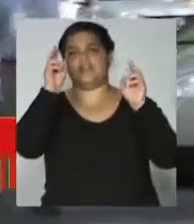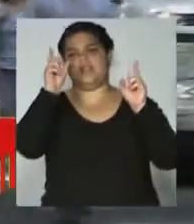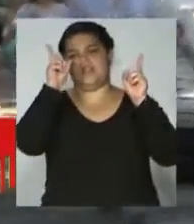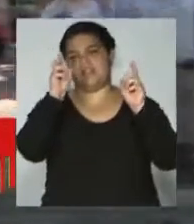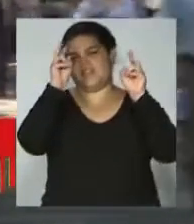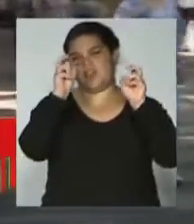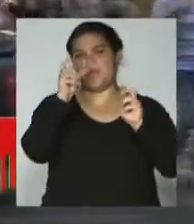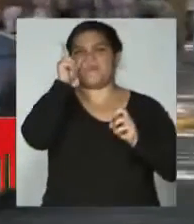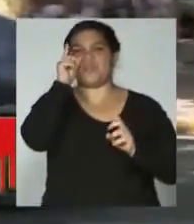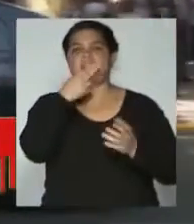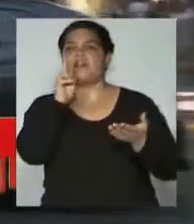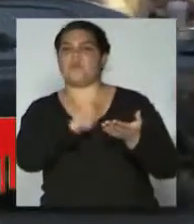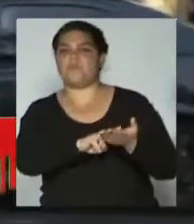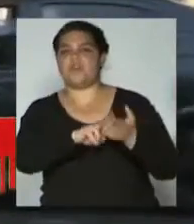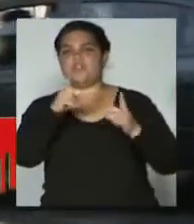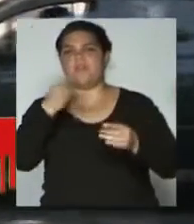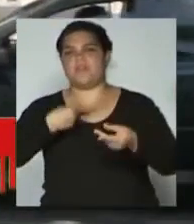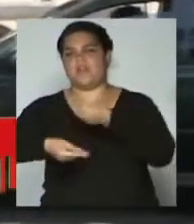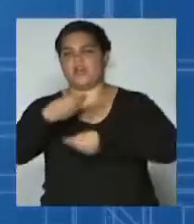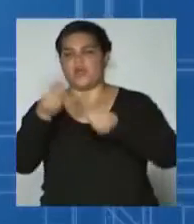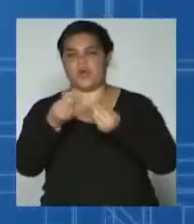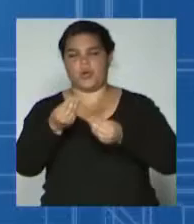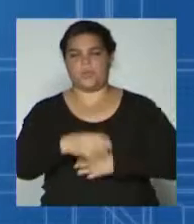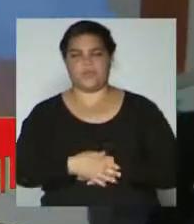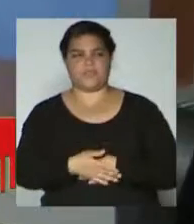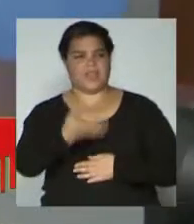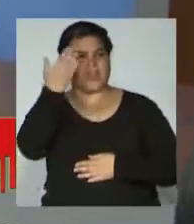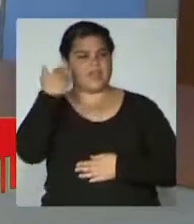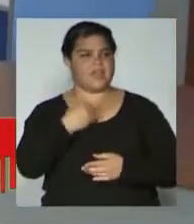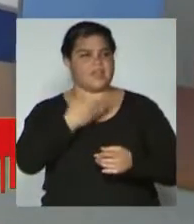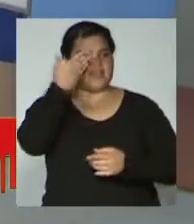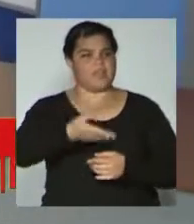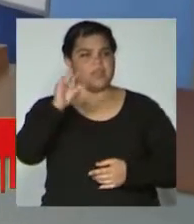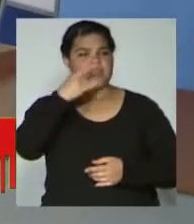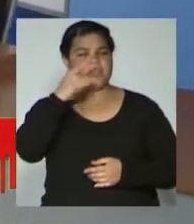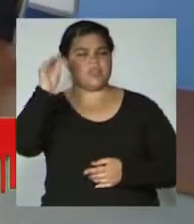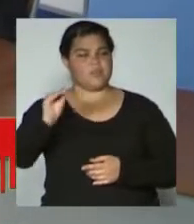y tributarias. Muy bien. Omar, dialogamos aquí hace unos días con el diputado nacional